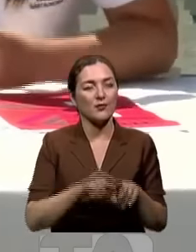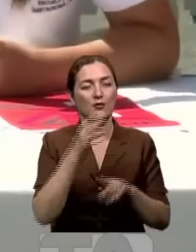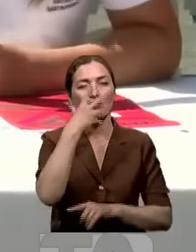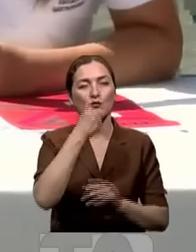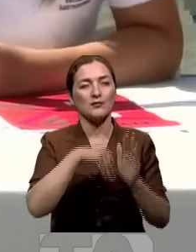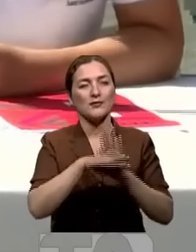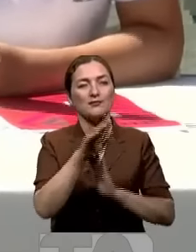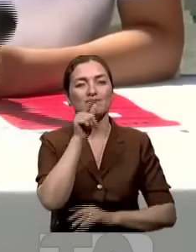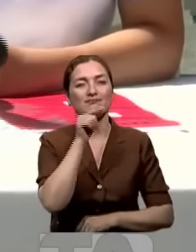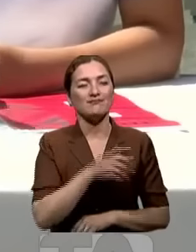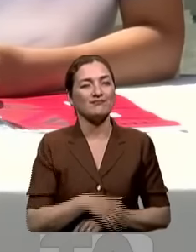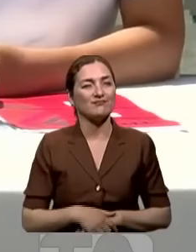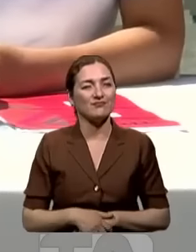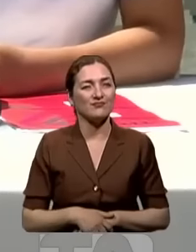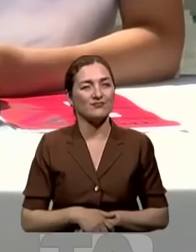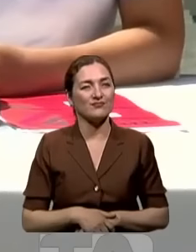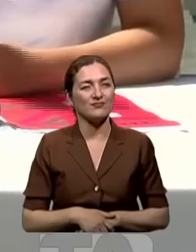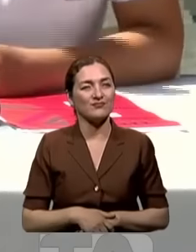cuál gana.